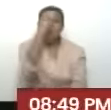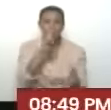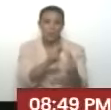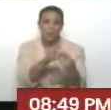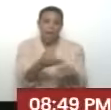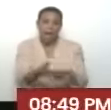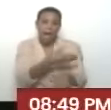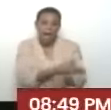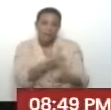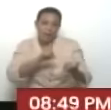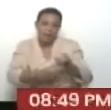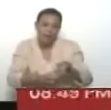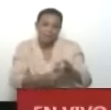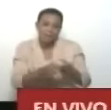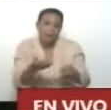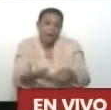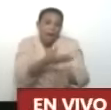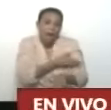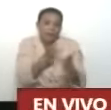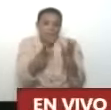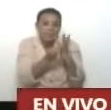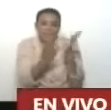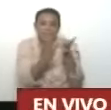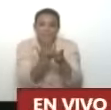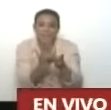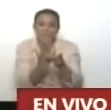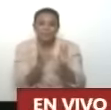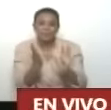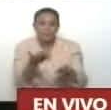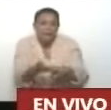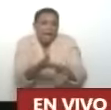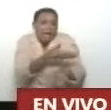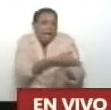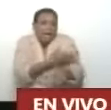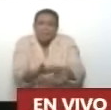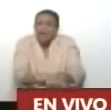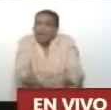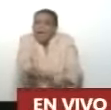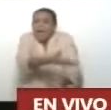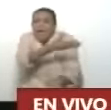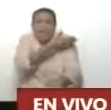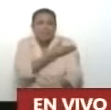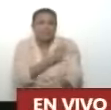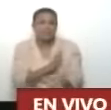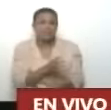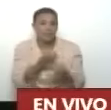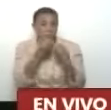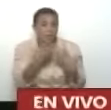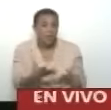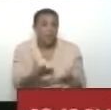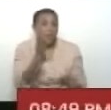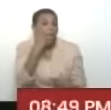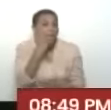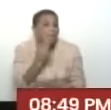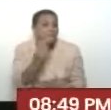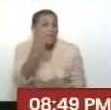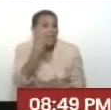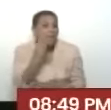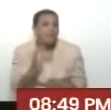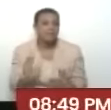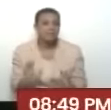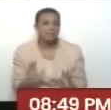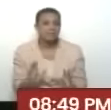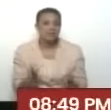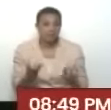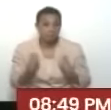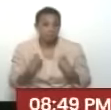Silita y yo. quedó bueno, pues, porque lo hicimos en